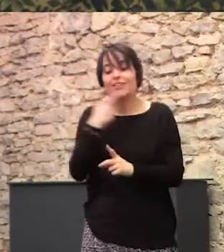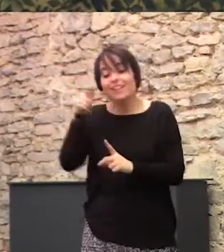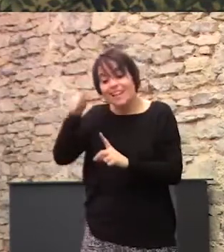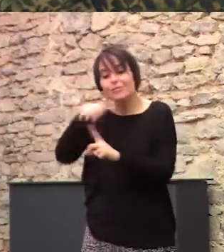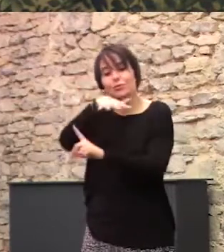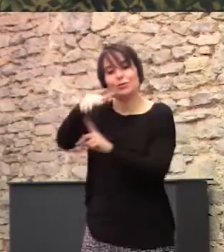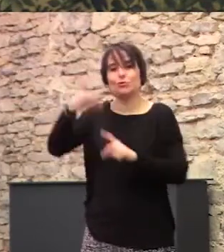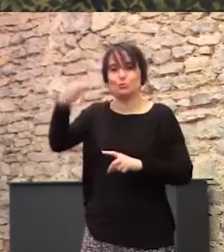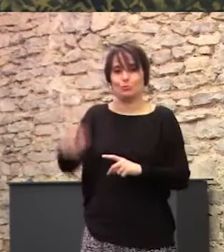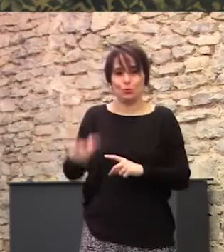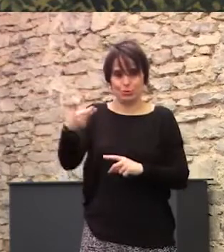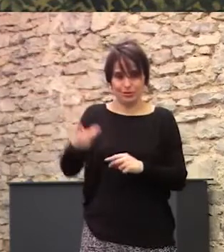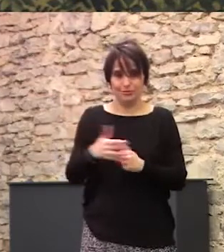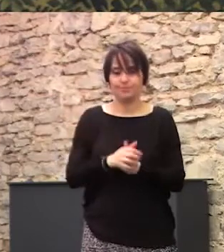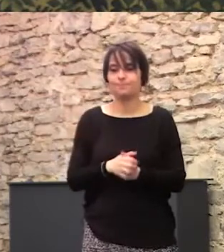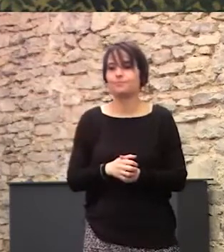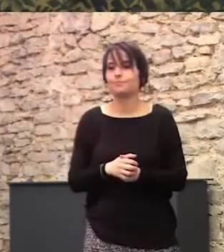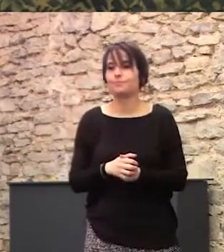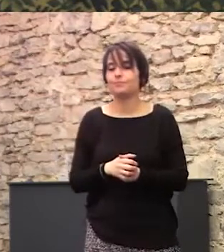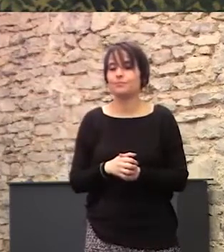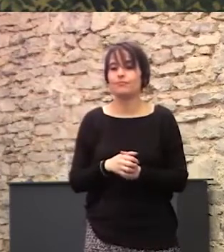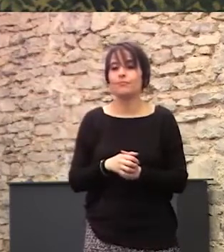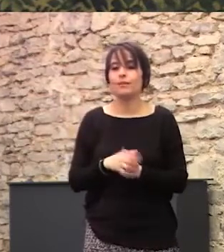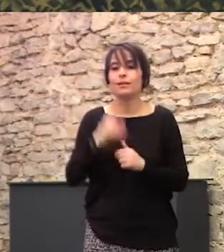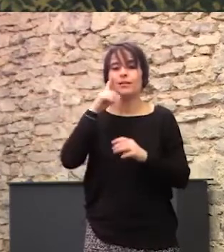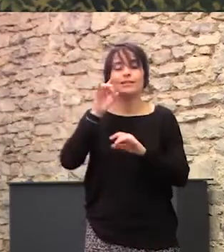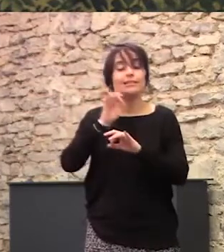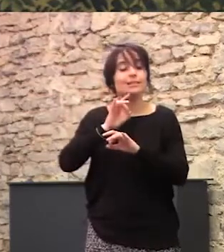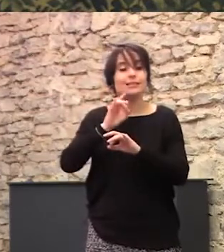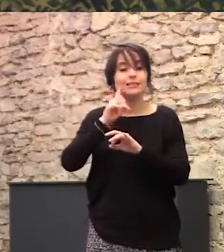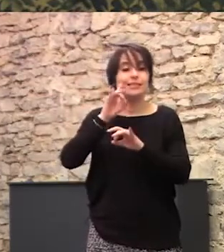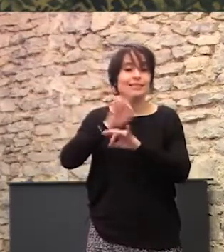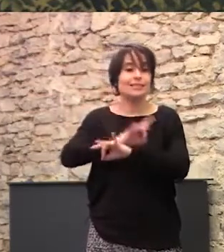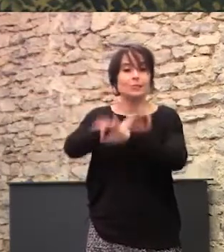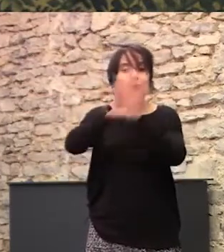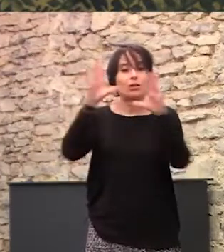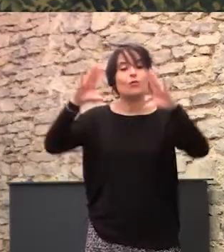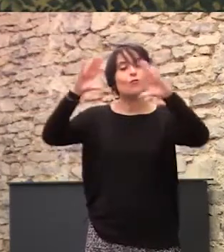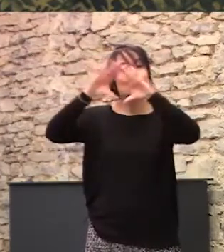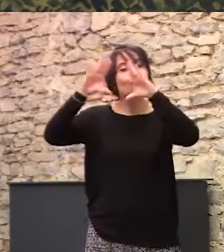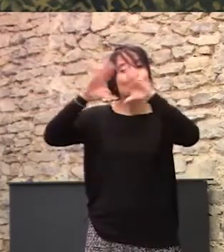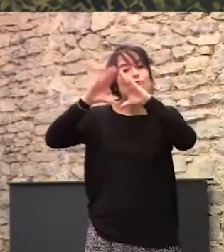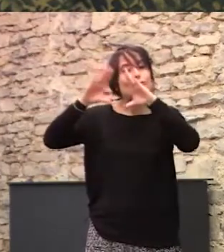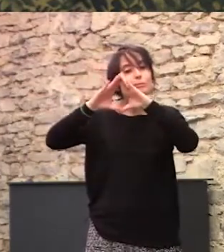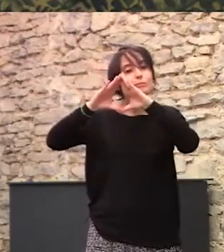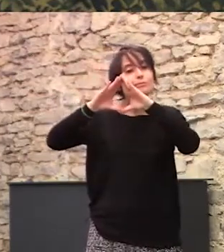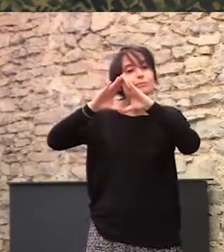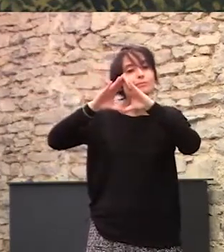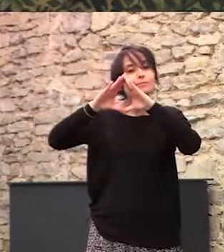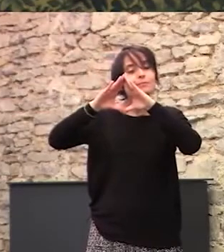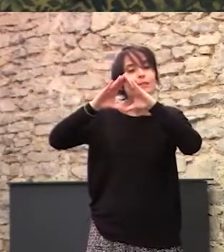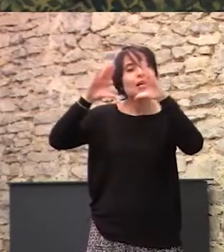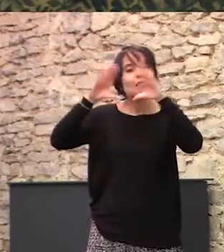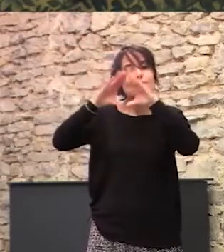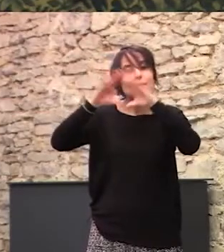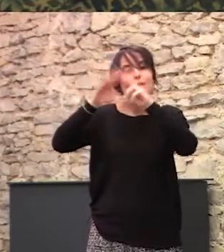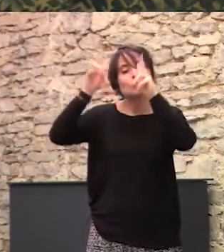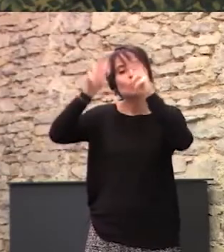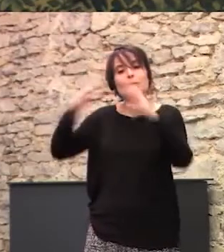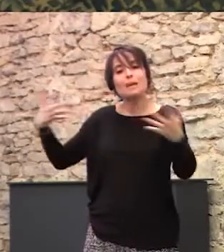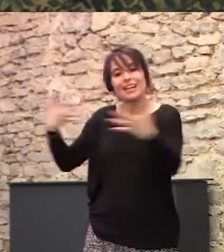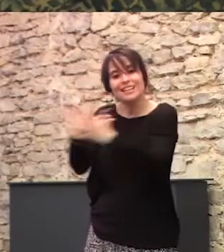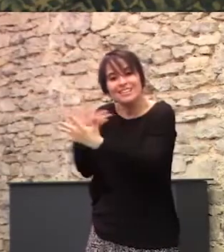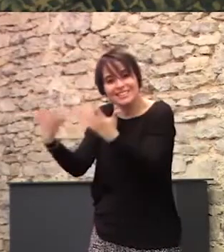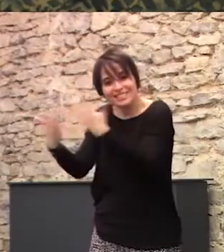fundamental. Evidentemente, es un feminismo que gira mucho en torno a la interseccionalidad,